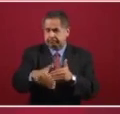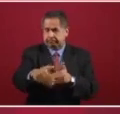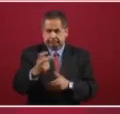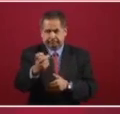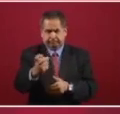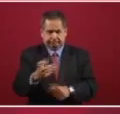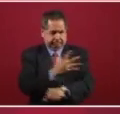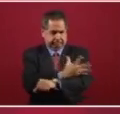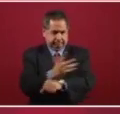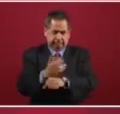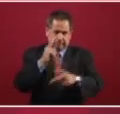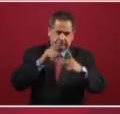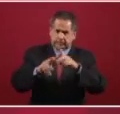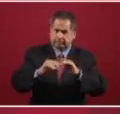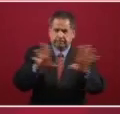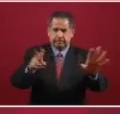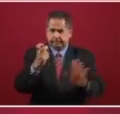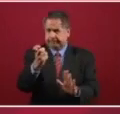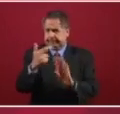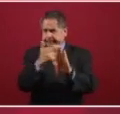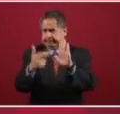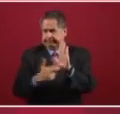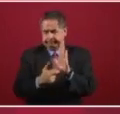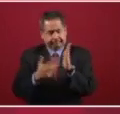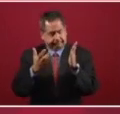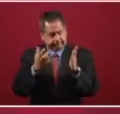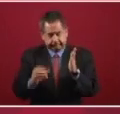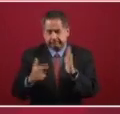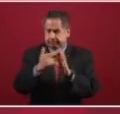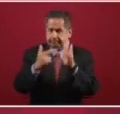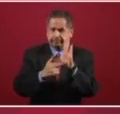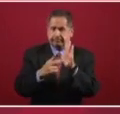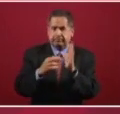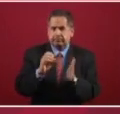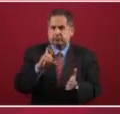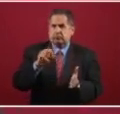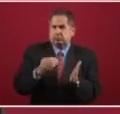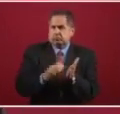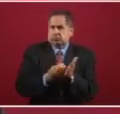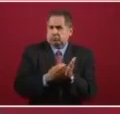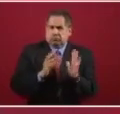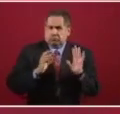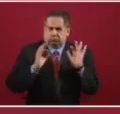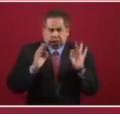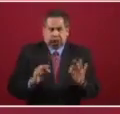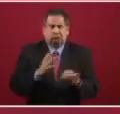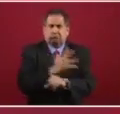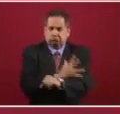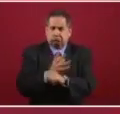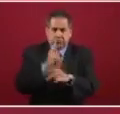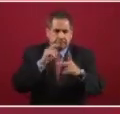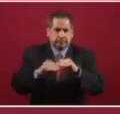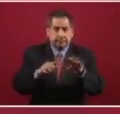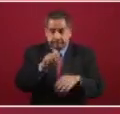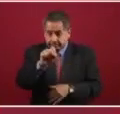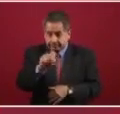Transparencia, que es la regla de oro de la democracia. Entonces el mismo compañero de